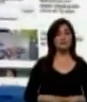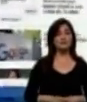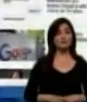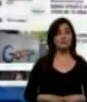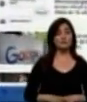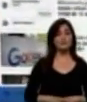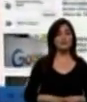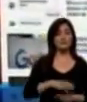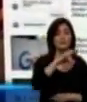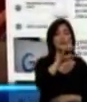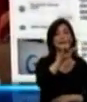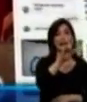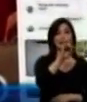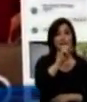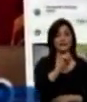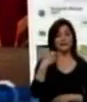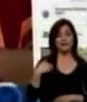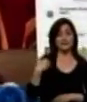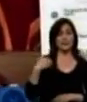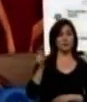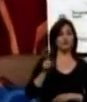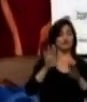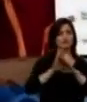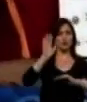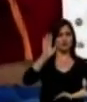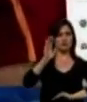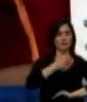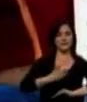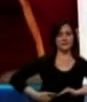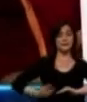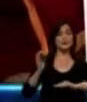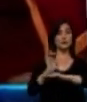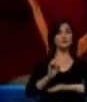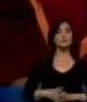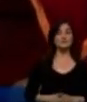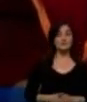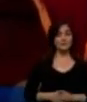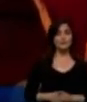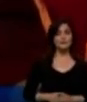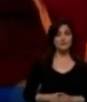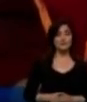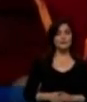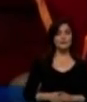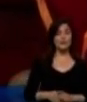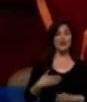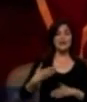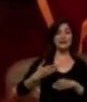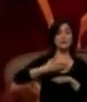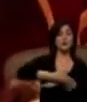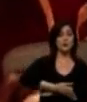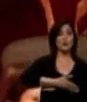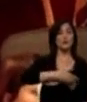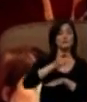El diario El Clarín de Argentina titula: Lenín Moreno juró y asume como presidente de Ecuador. El sucesor de Rafael Correa, de